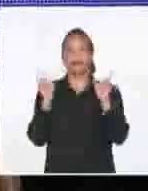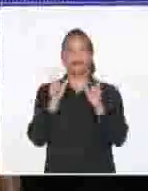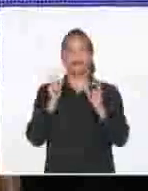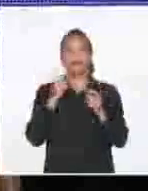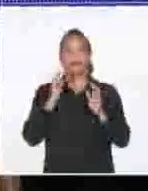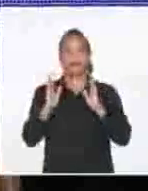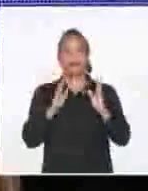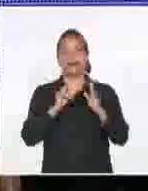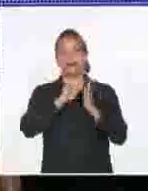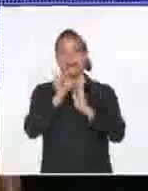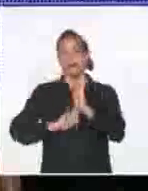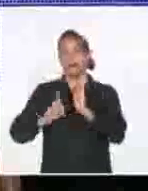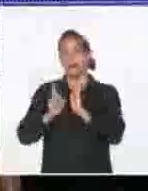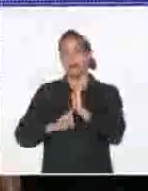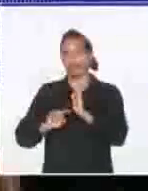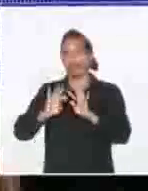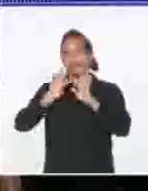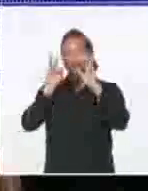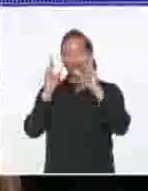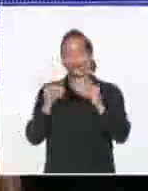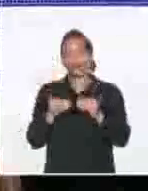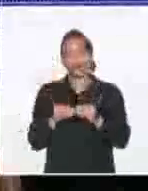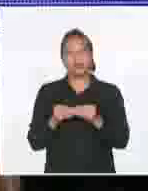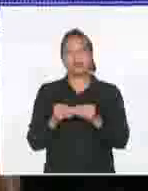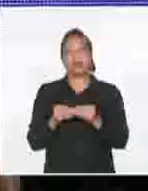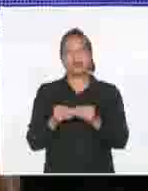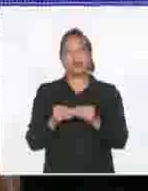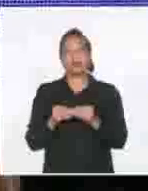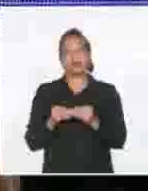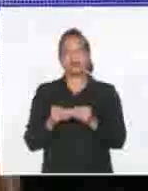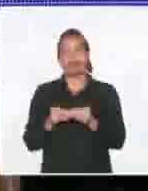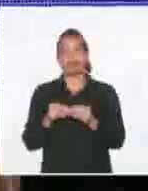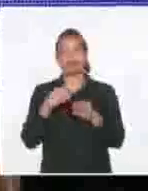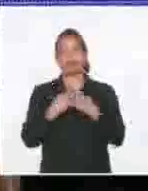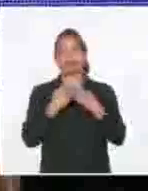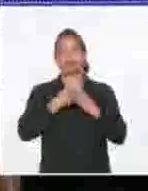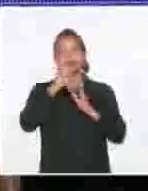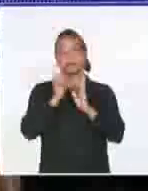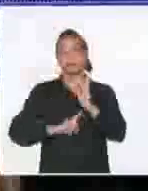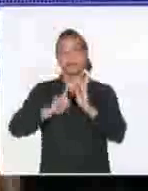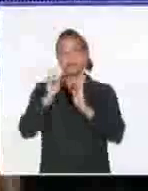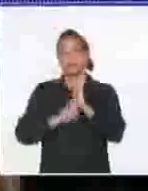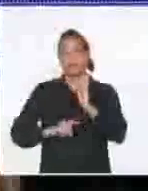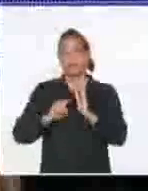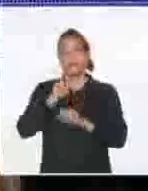energético, y totalizan solo al sistema eléctrico nacional